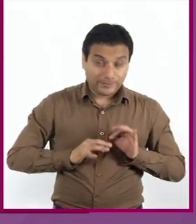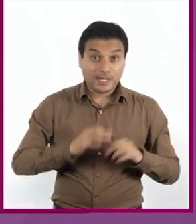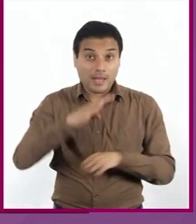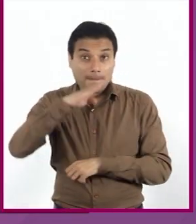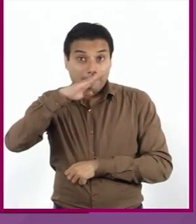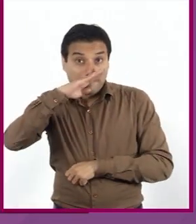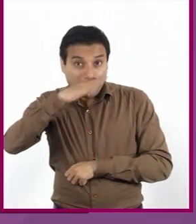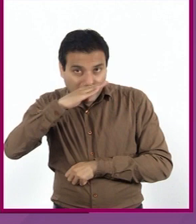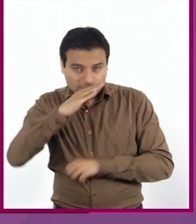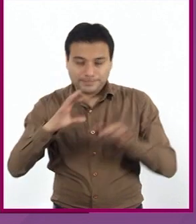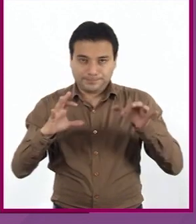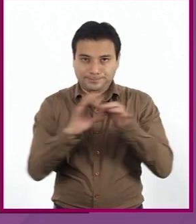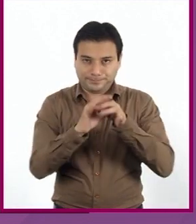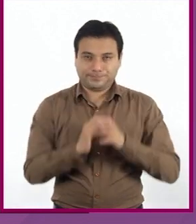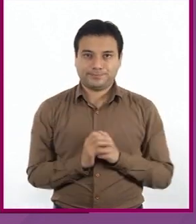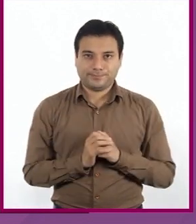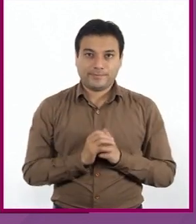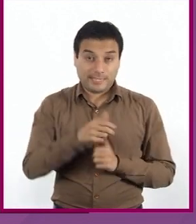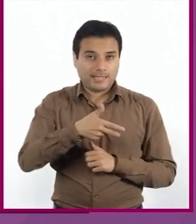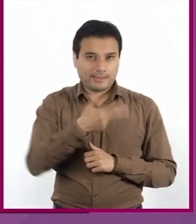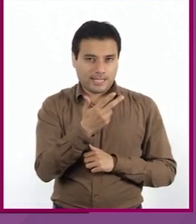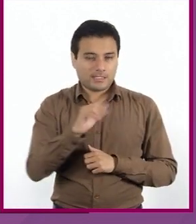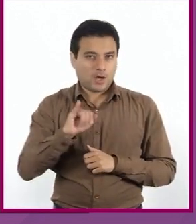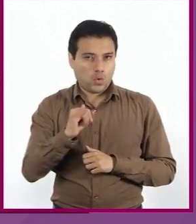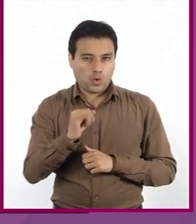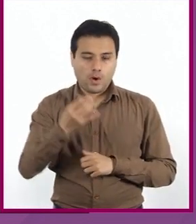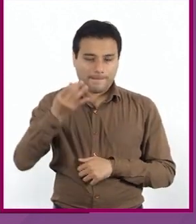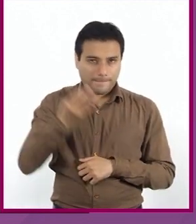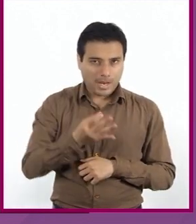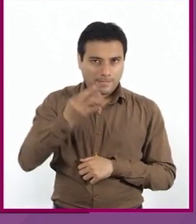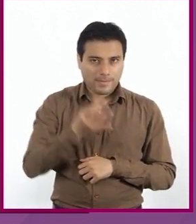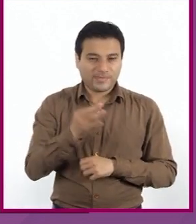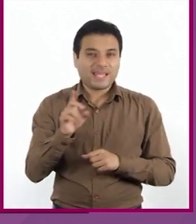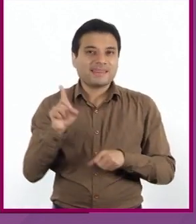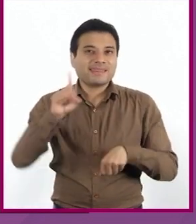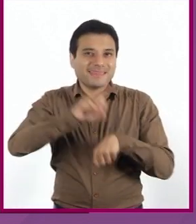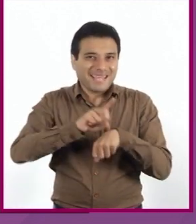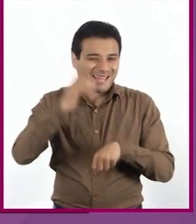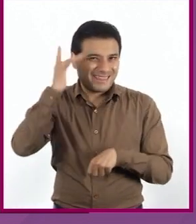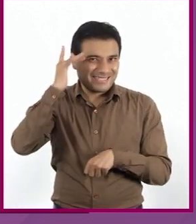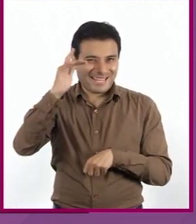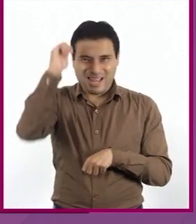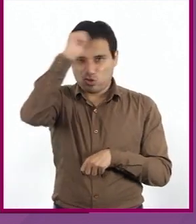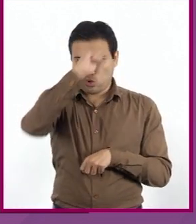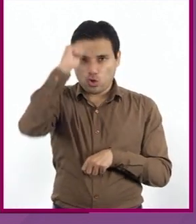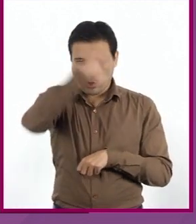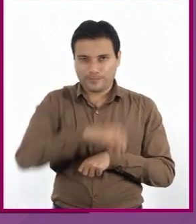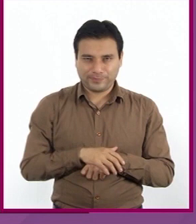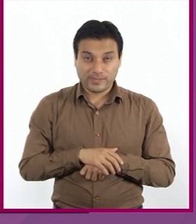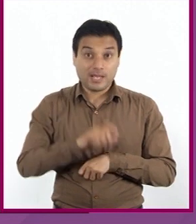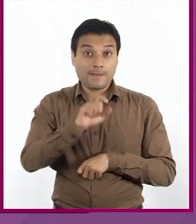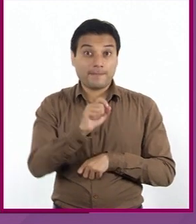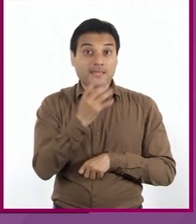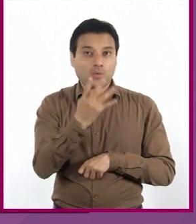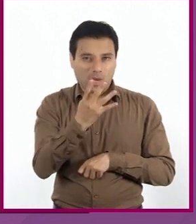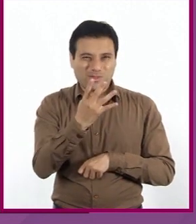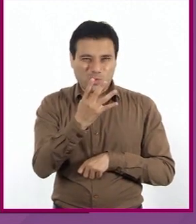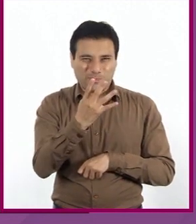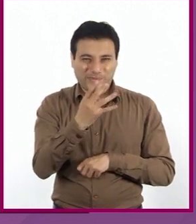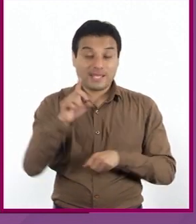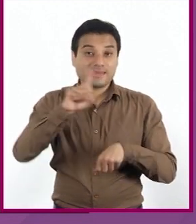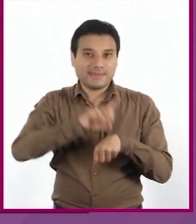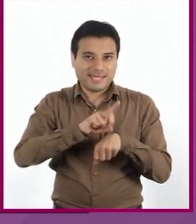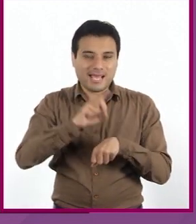ritual, que se lleva a cabo el 13 de junio, día de San Antonio de Padua, el 24, día de San Juan, y